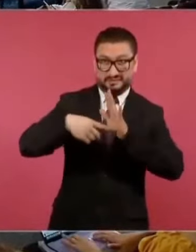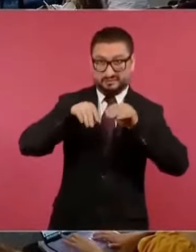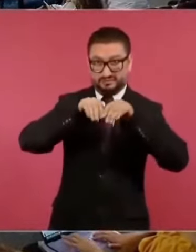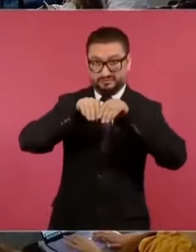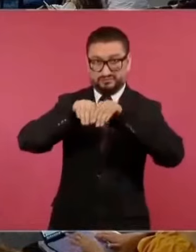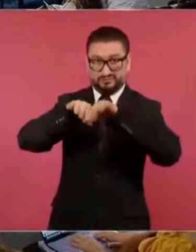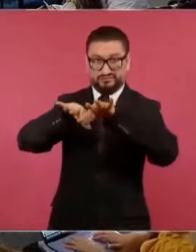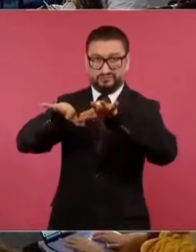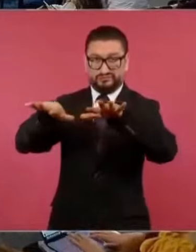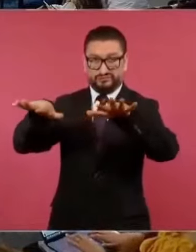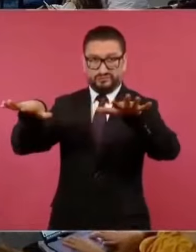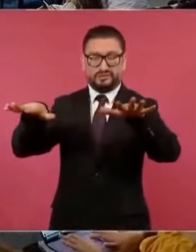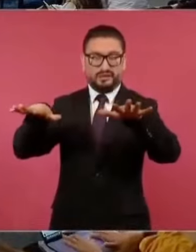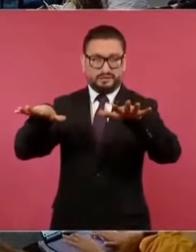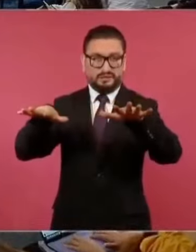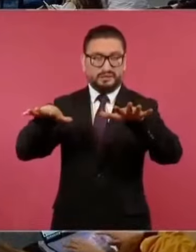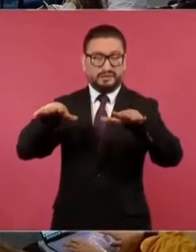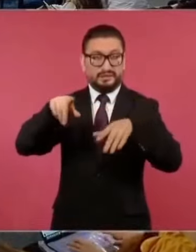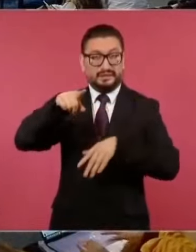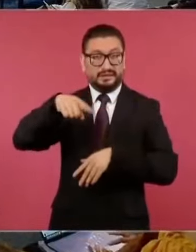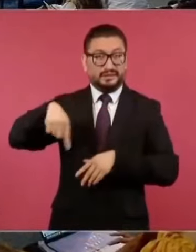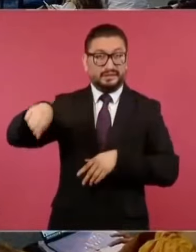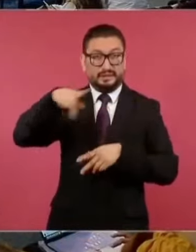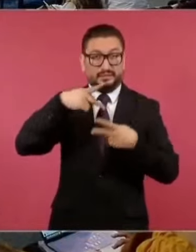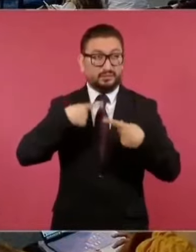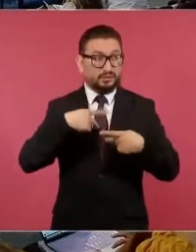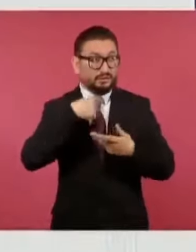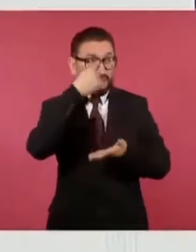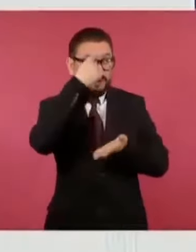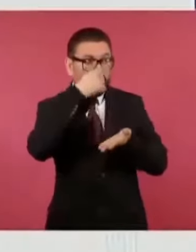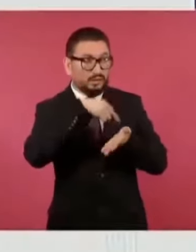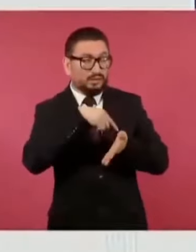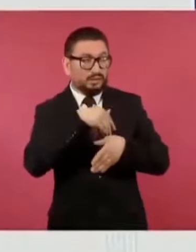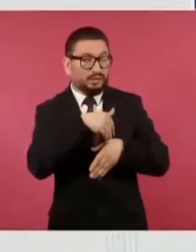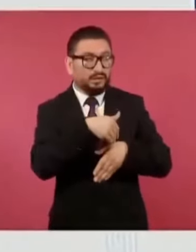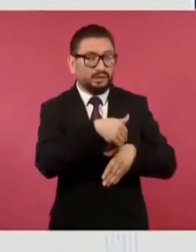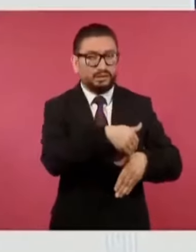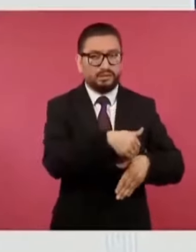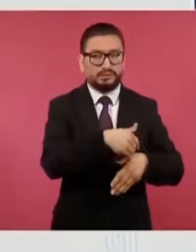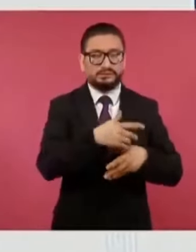así, a creer en esas cosas,